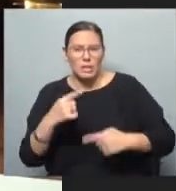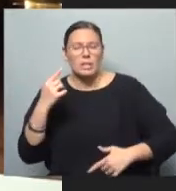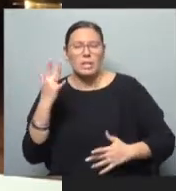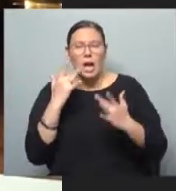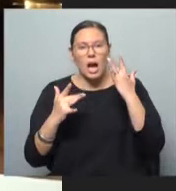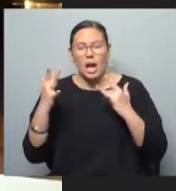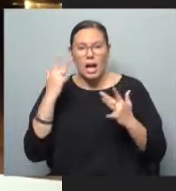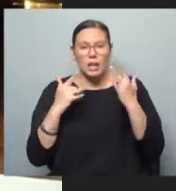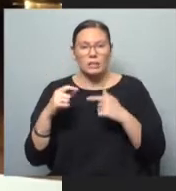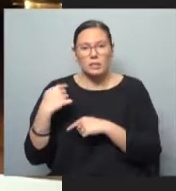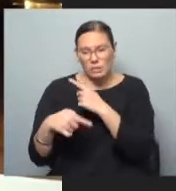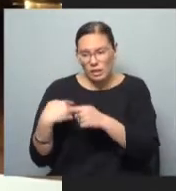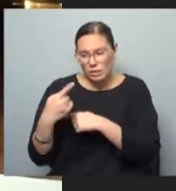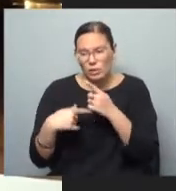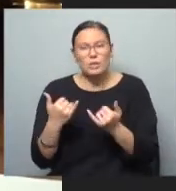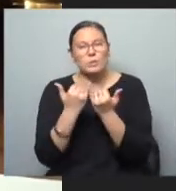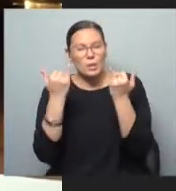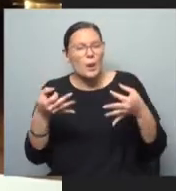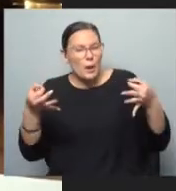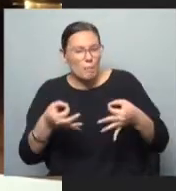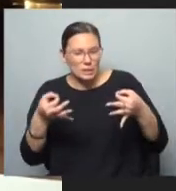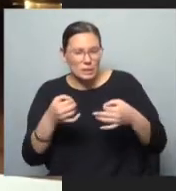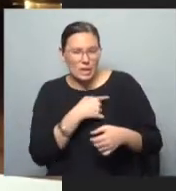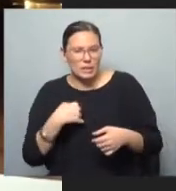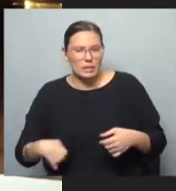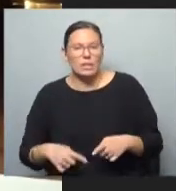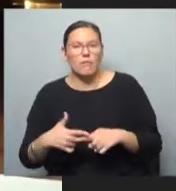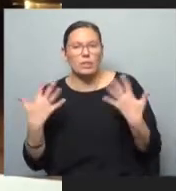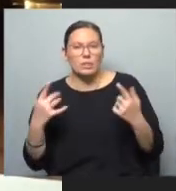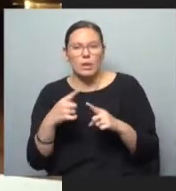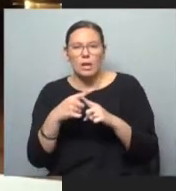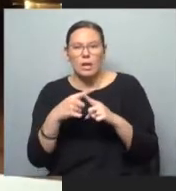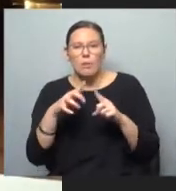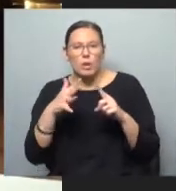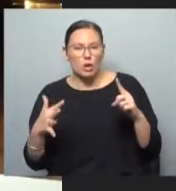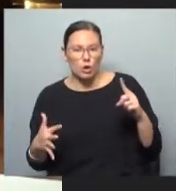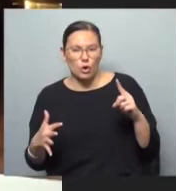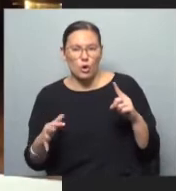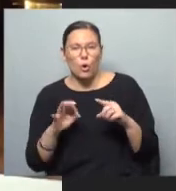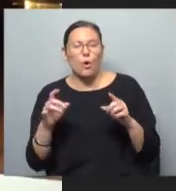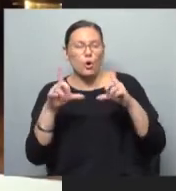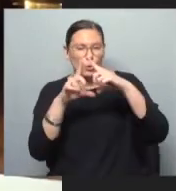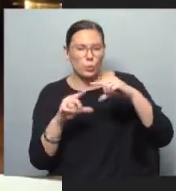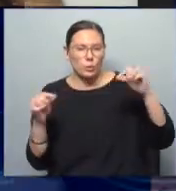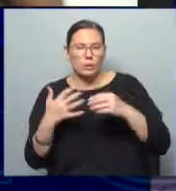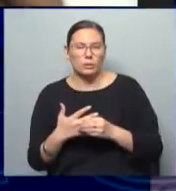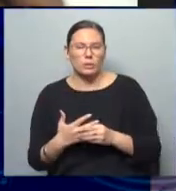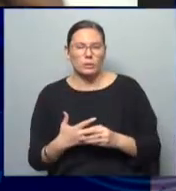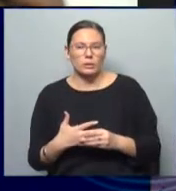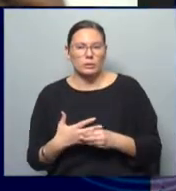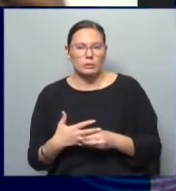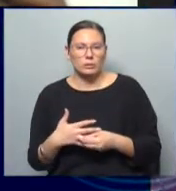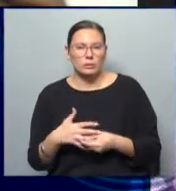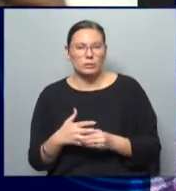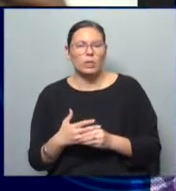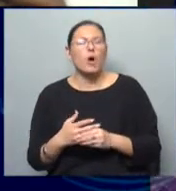tradicionales. Es un día muy especial para China, el feriado, el Festival del medio Otoño o Festival de la Luna. Y es,